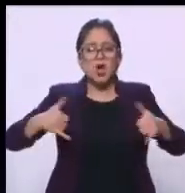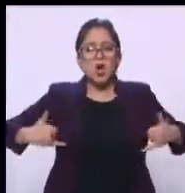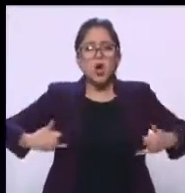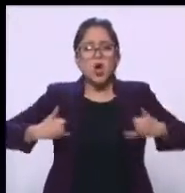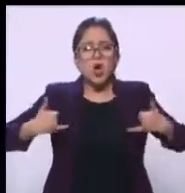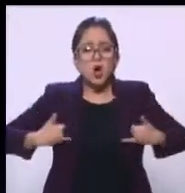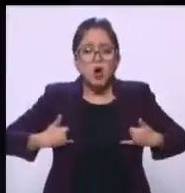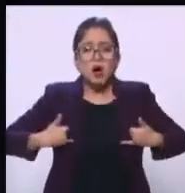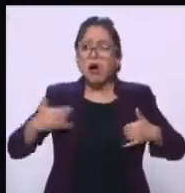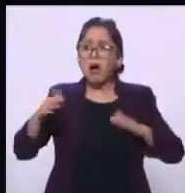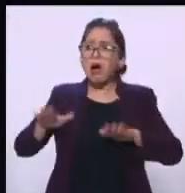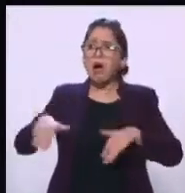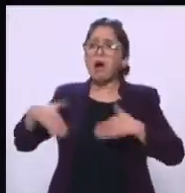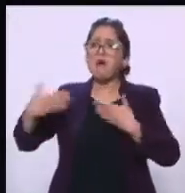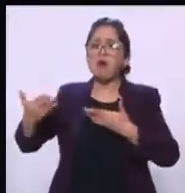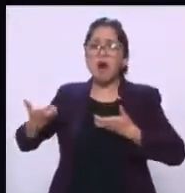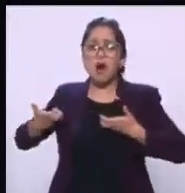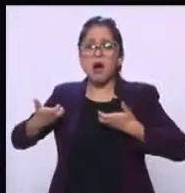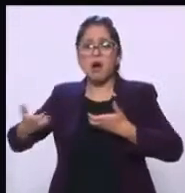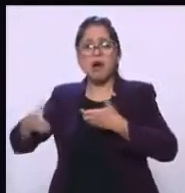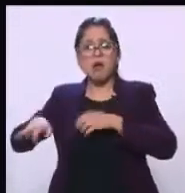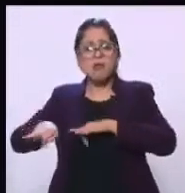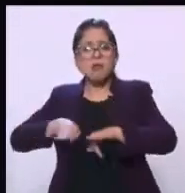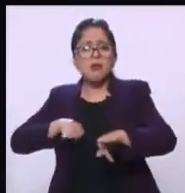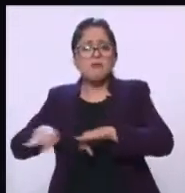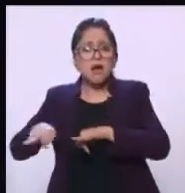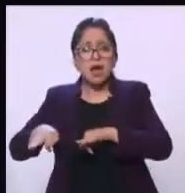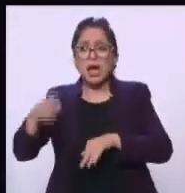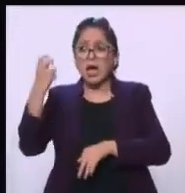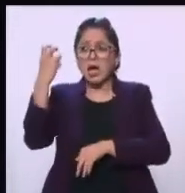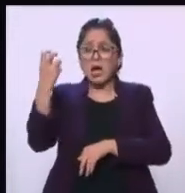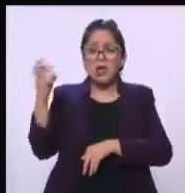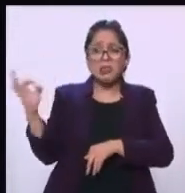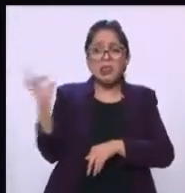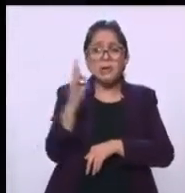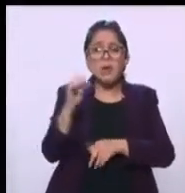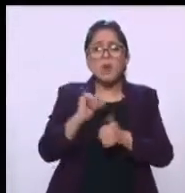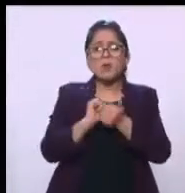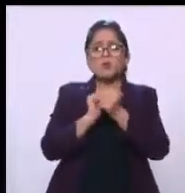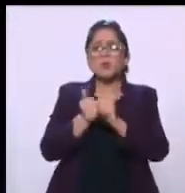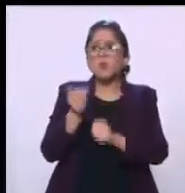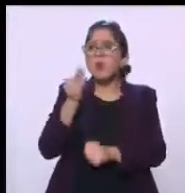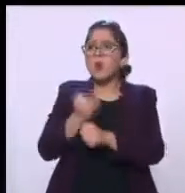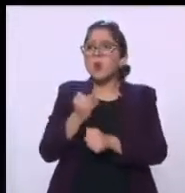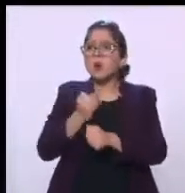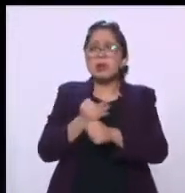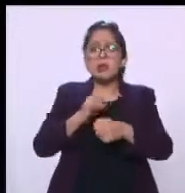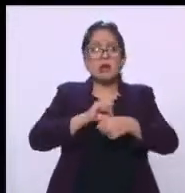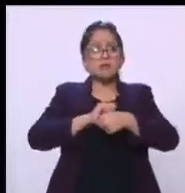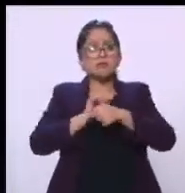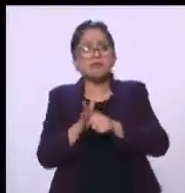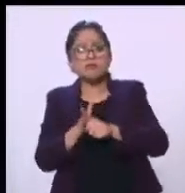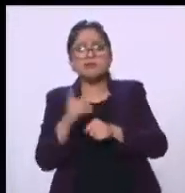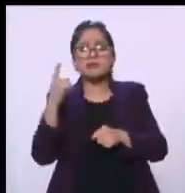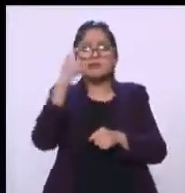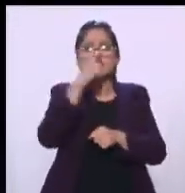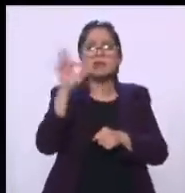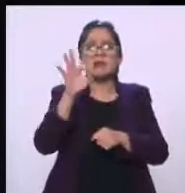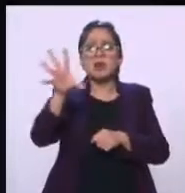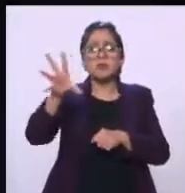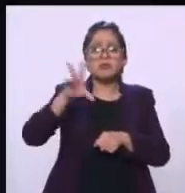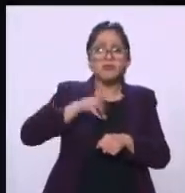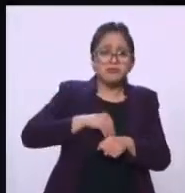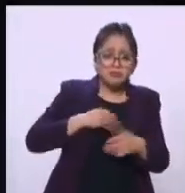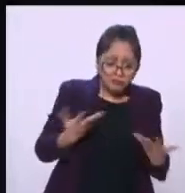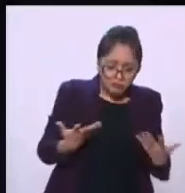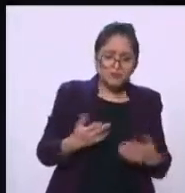en la informalidad, que es uno de los sectores más expuestos a los efectos económicos de la pandemia. El tema de la educación,